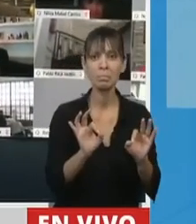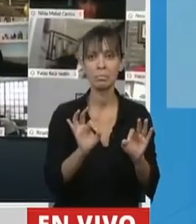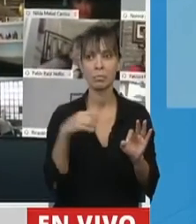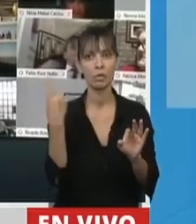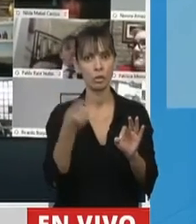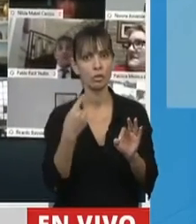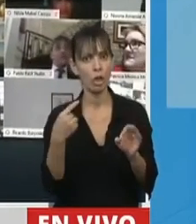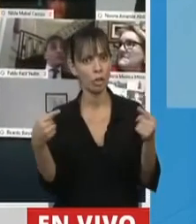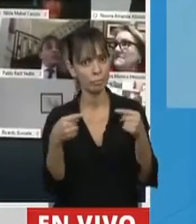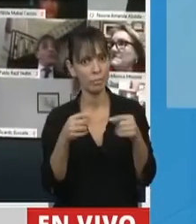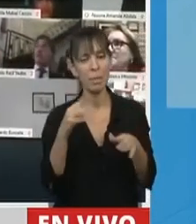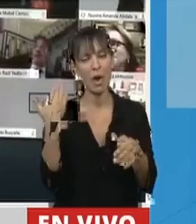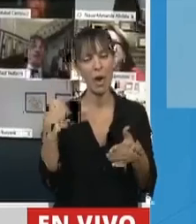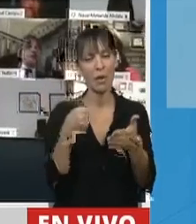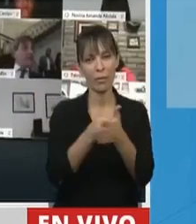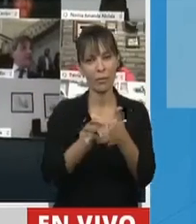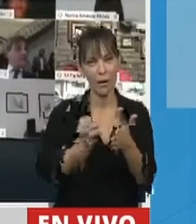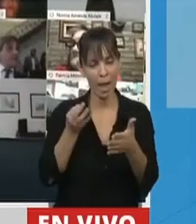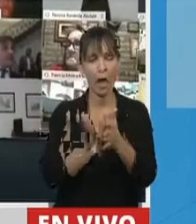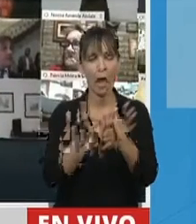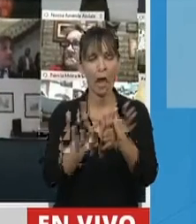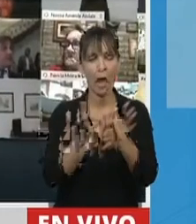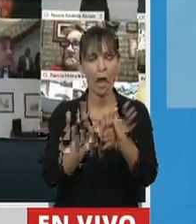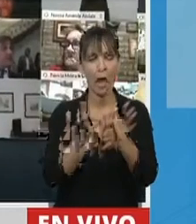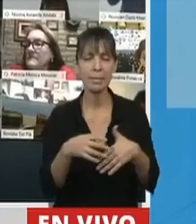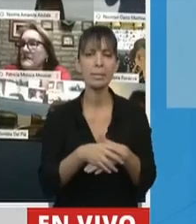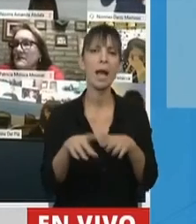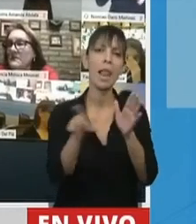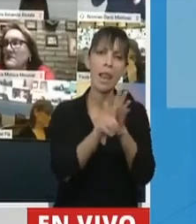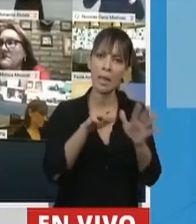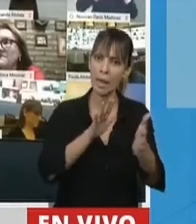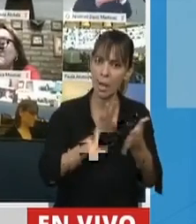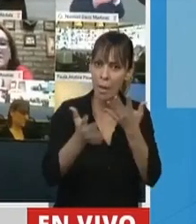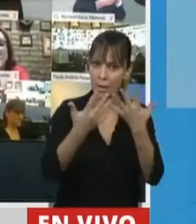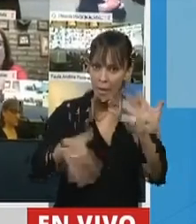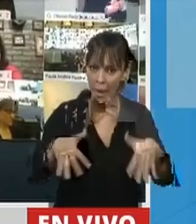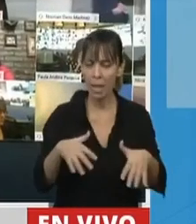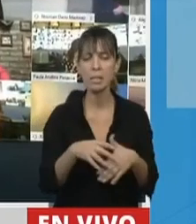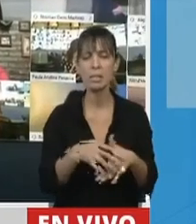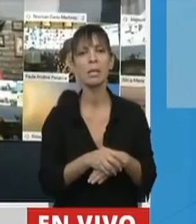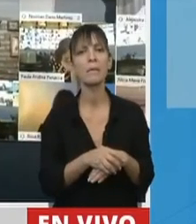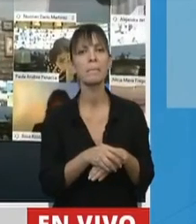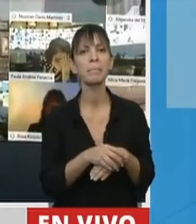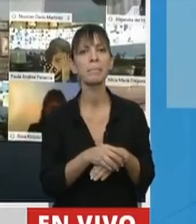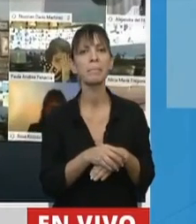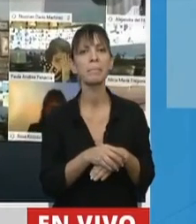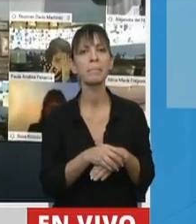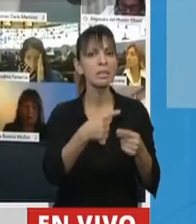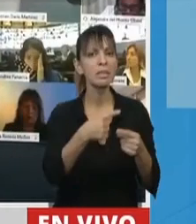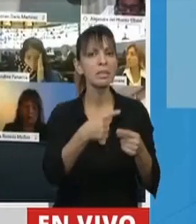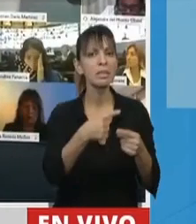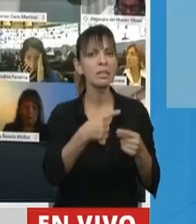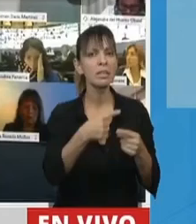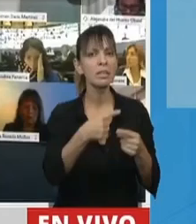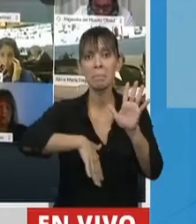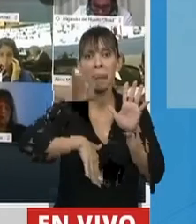nuestra disidencia a fines de año, la ley de emergencia, la ley de las nueve emergencias, la ley que dijimos es la que traslada